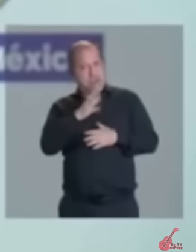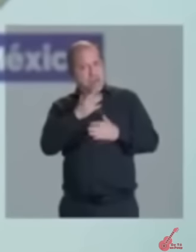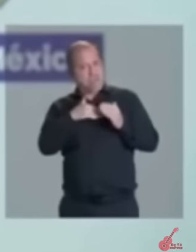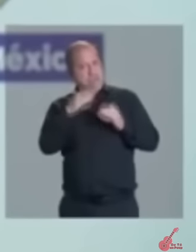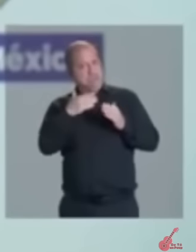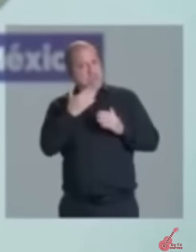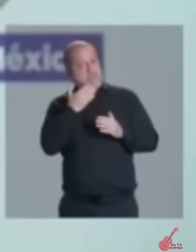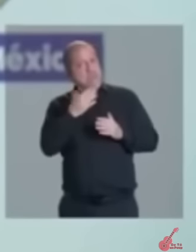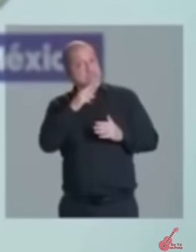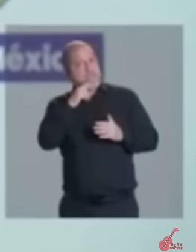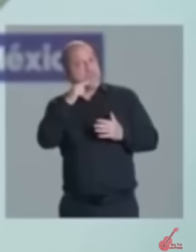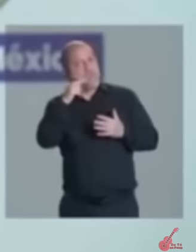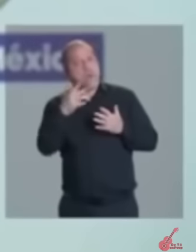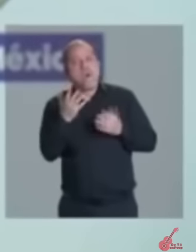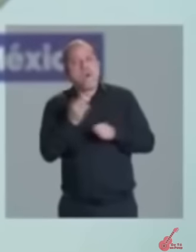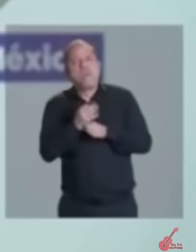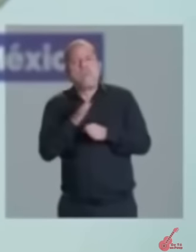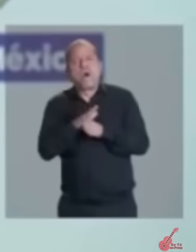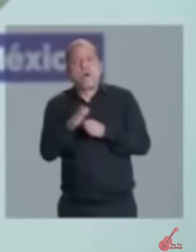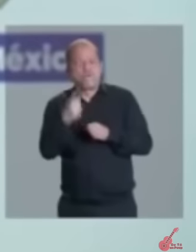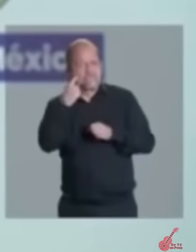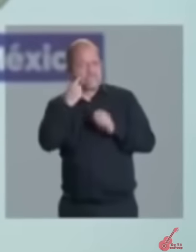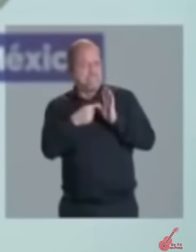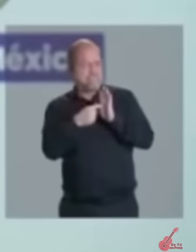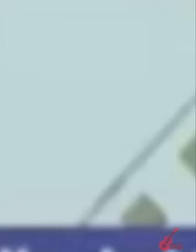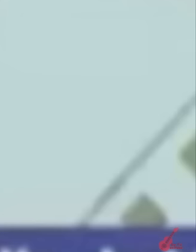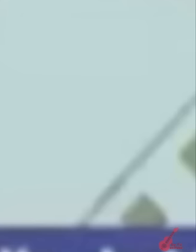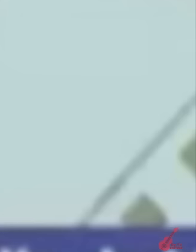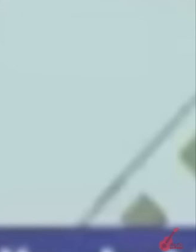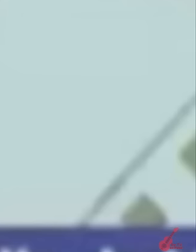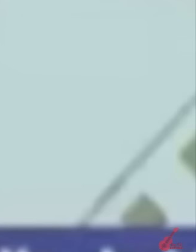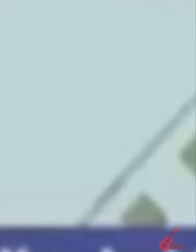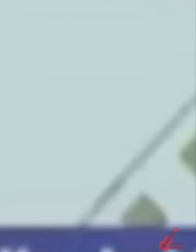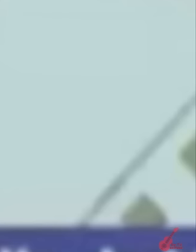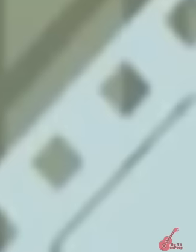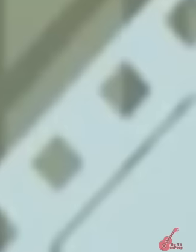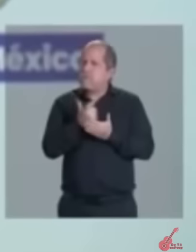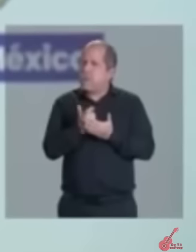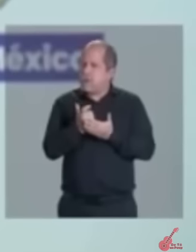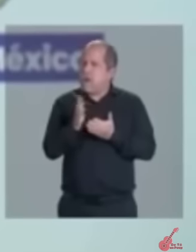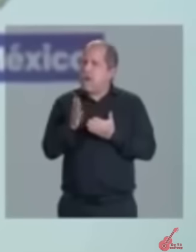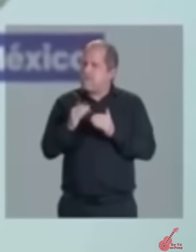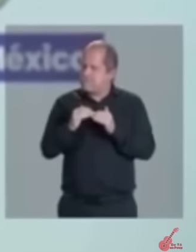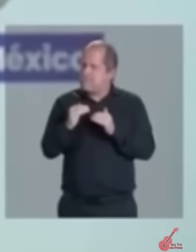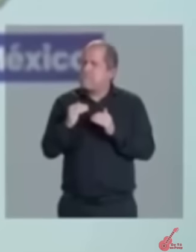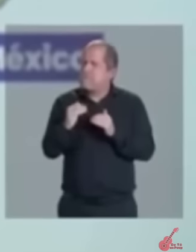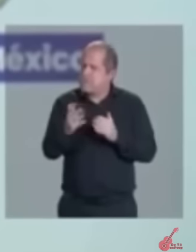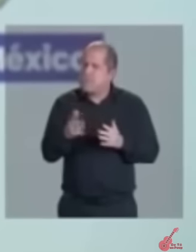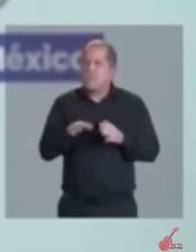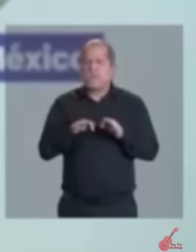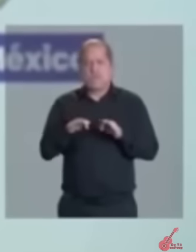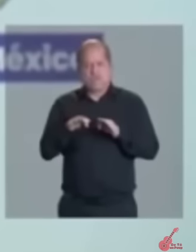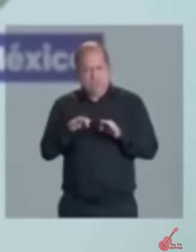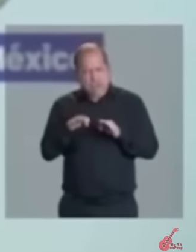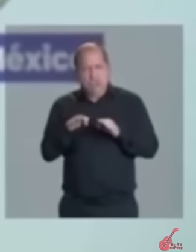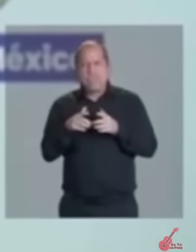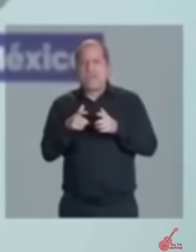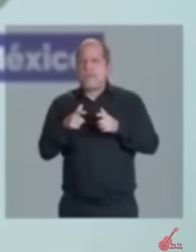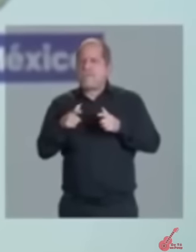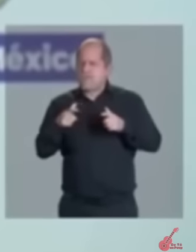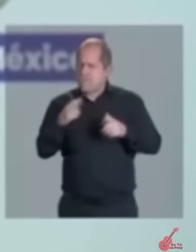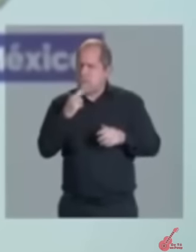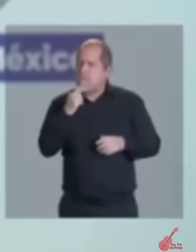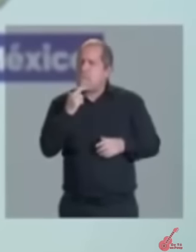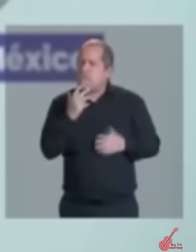candidata transexual del PRIAN ha aceptado que es reptiliana. Ahora voy a decir cada uno de los